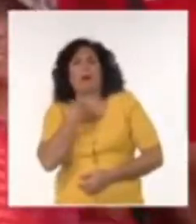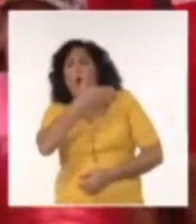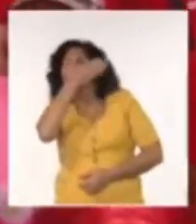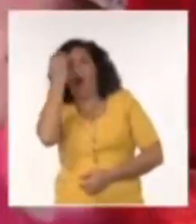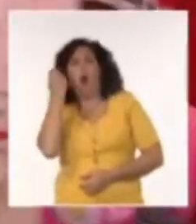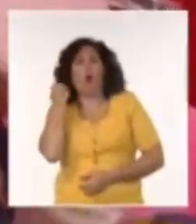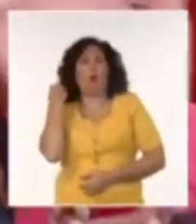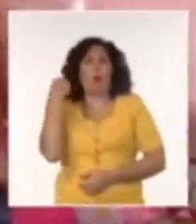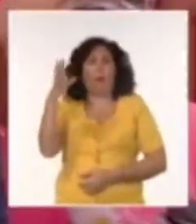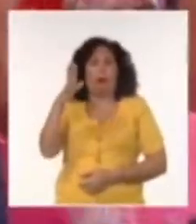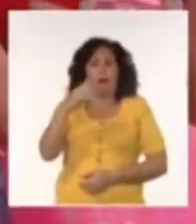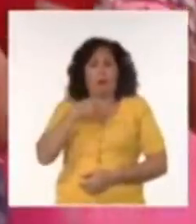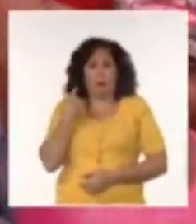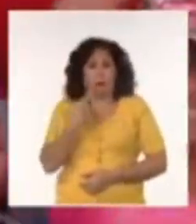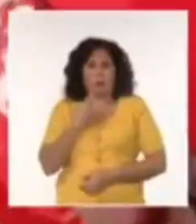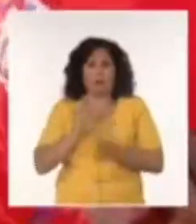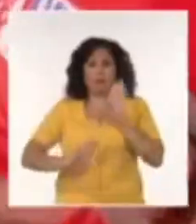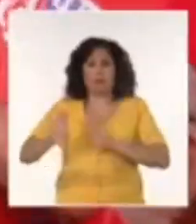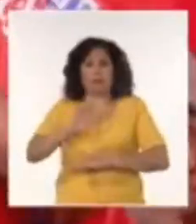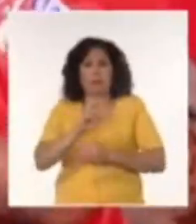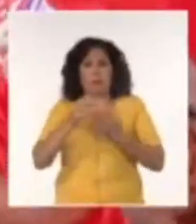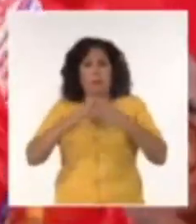busque.